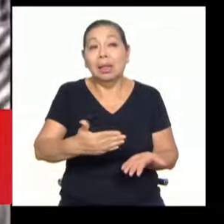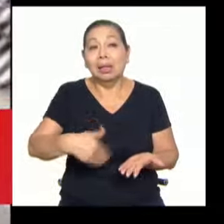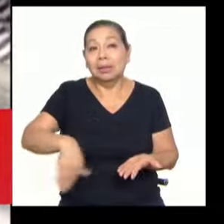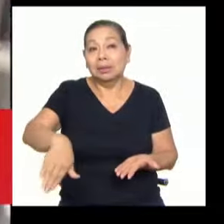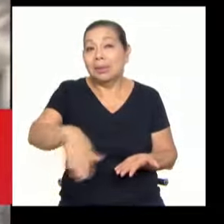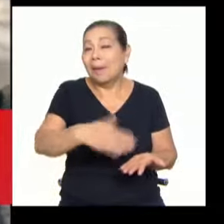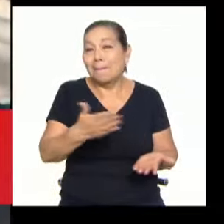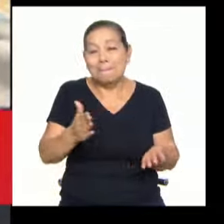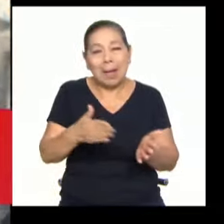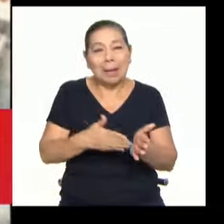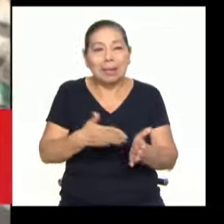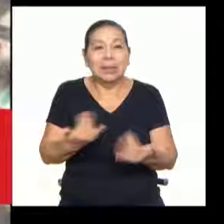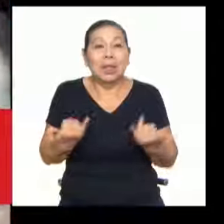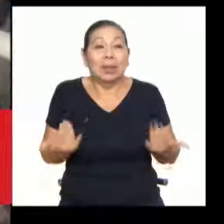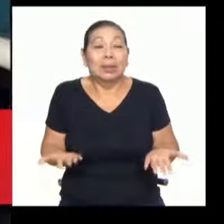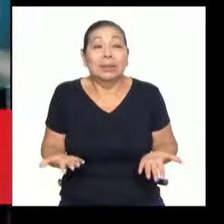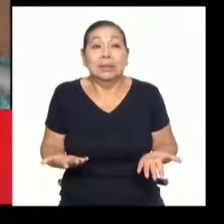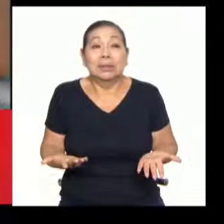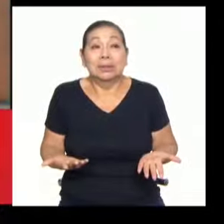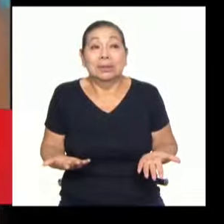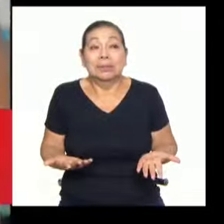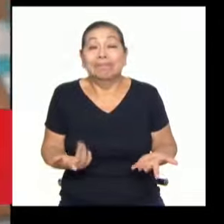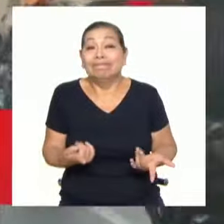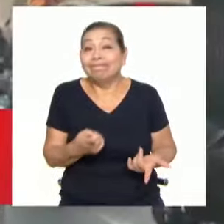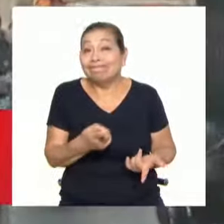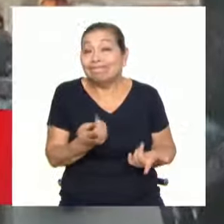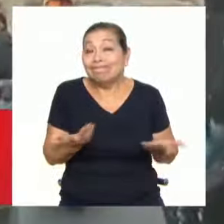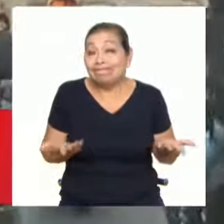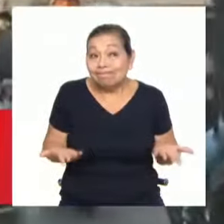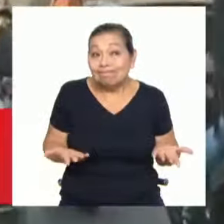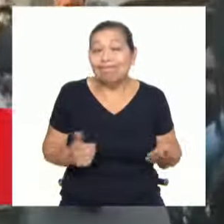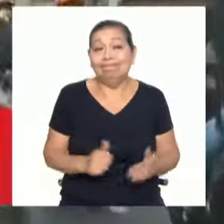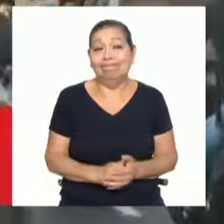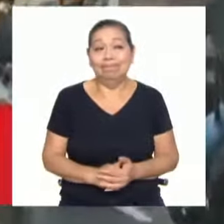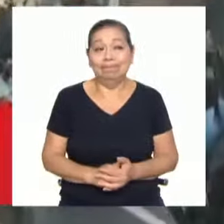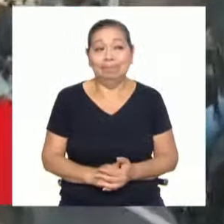se perjudica, ¿no? Porque ahora, estos son los que van.